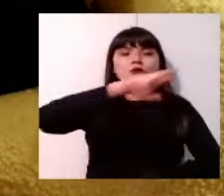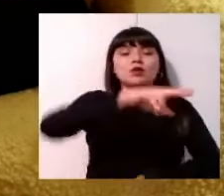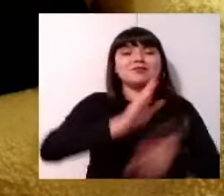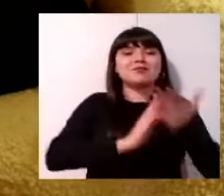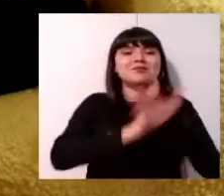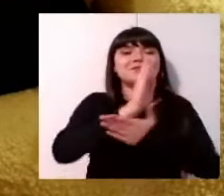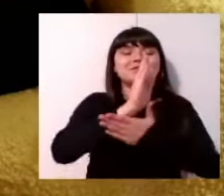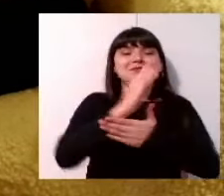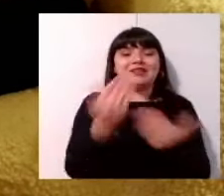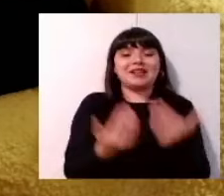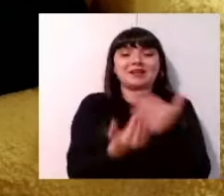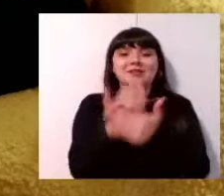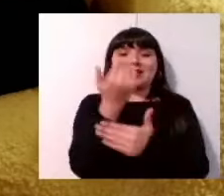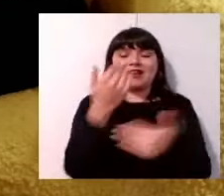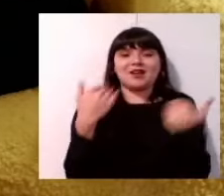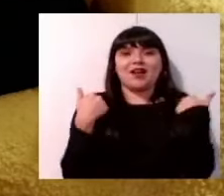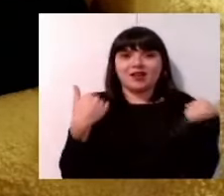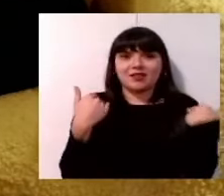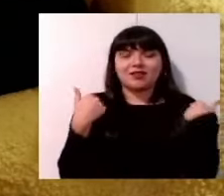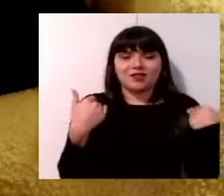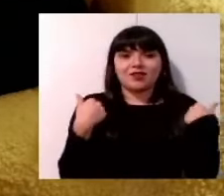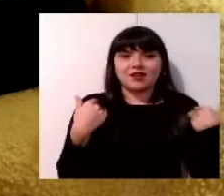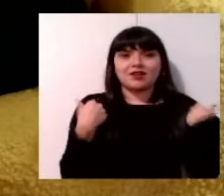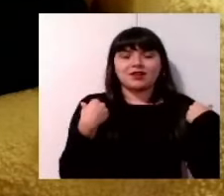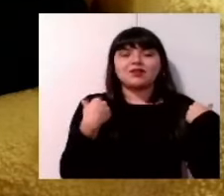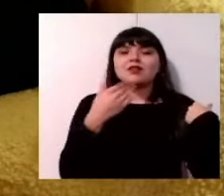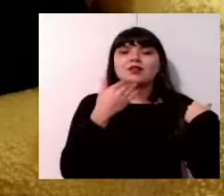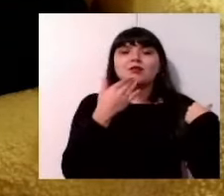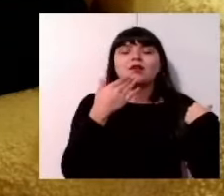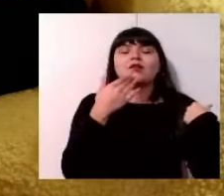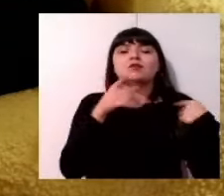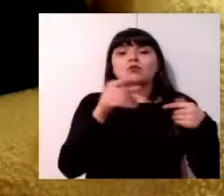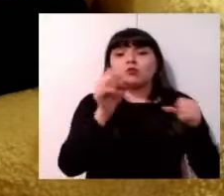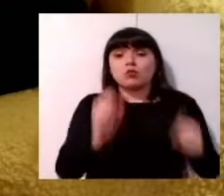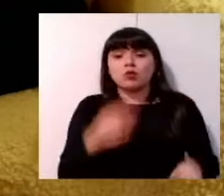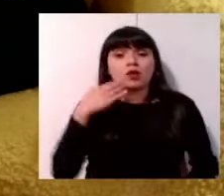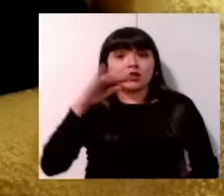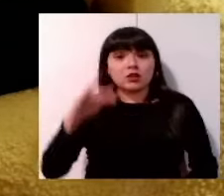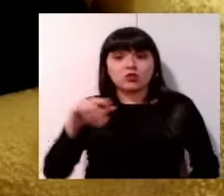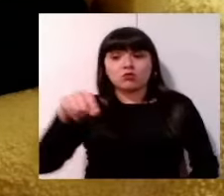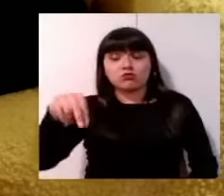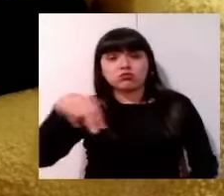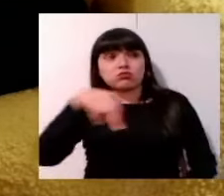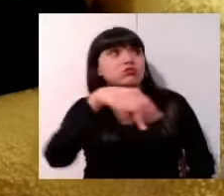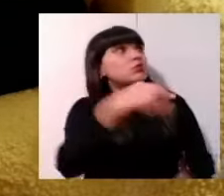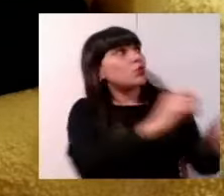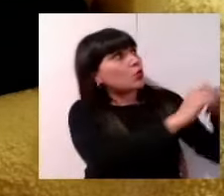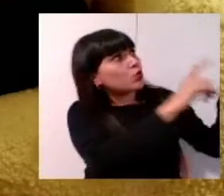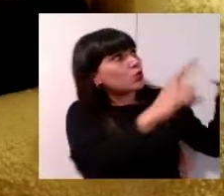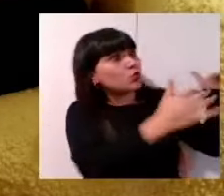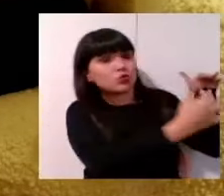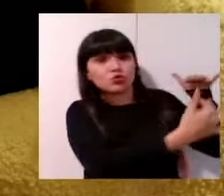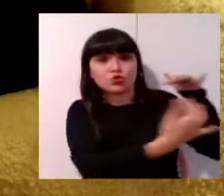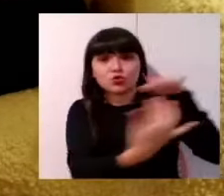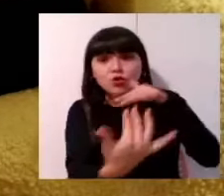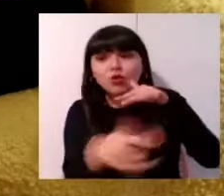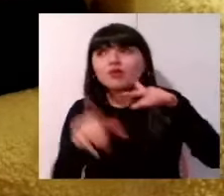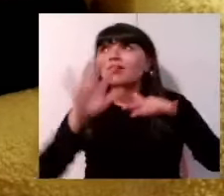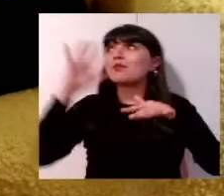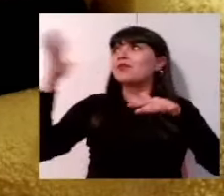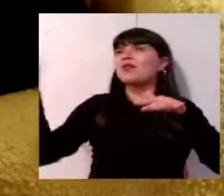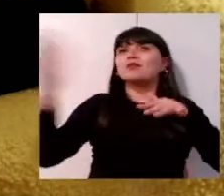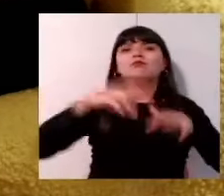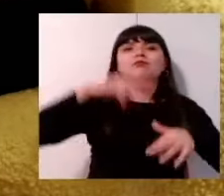actividad, con exposición, si es que se puede, a la luz solar, medio ambiente, etcétera. Y